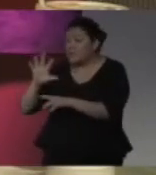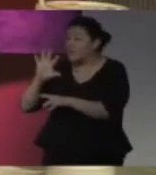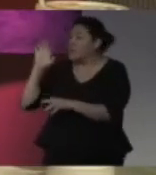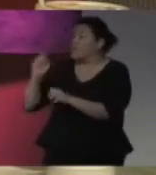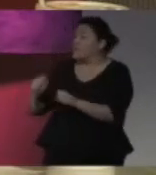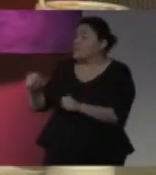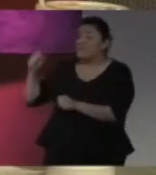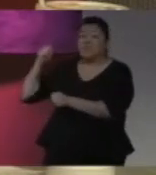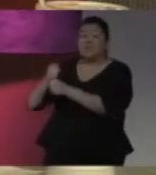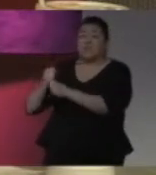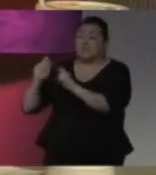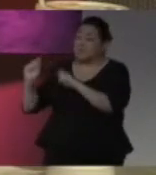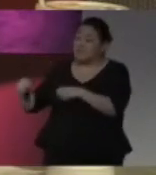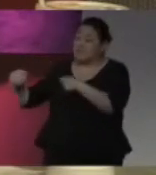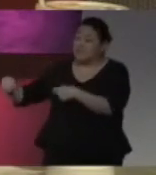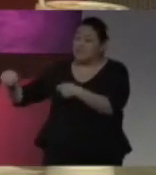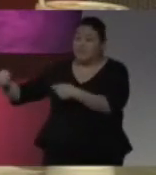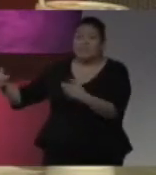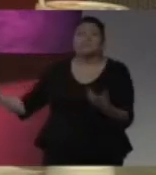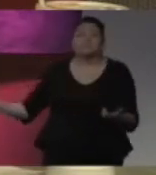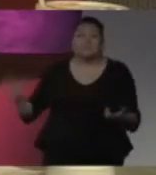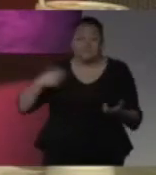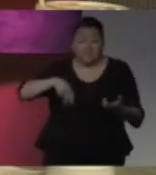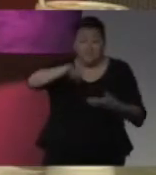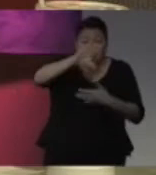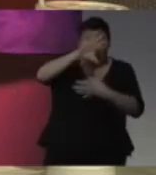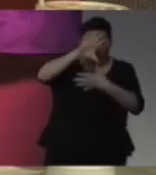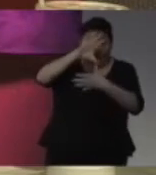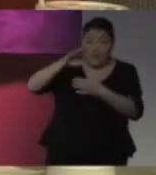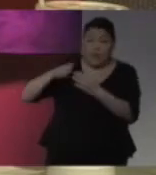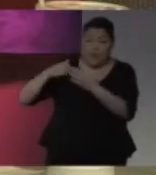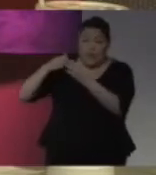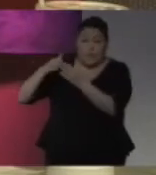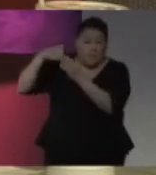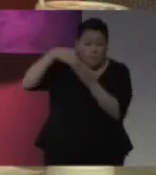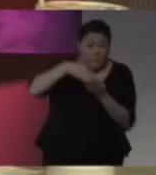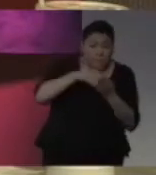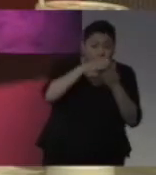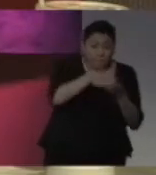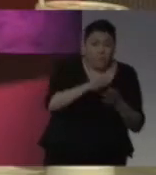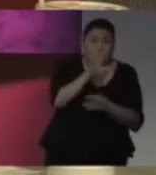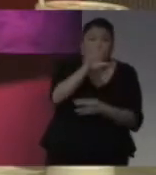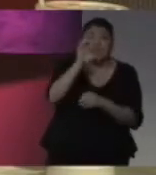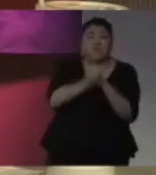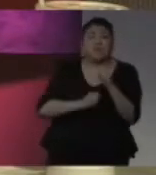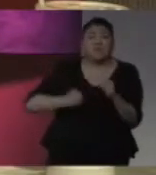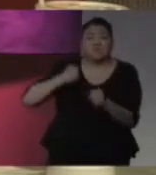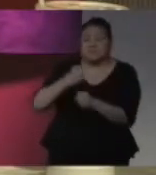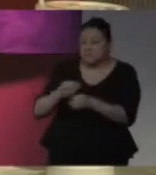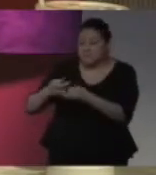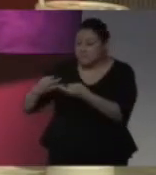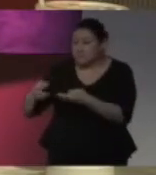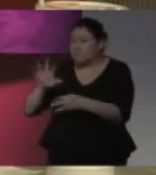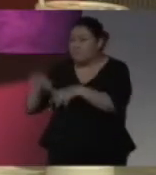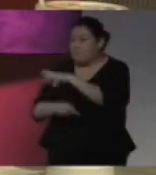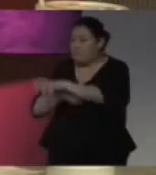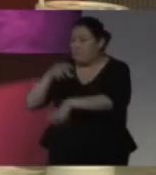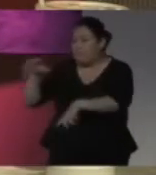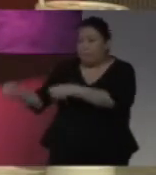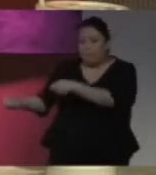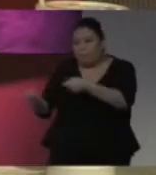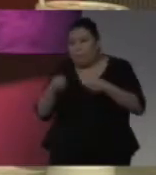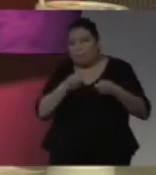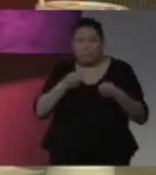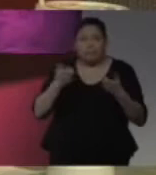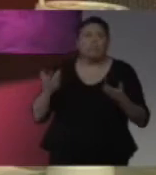colonia juntos con la República, que han tratado de exterminar y extinguir las tierras comunales, y sin embargo, las